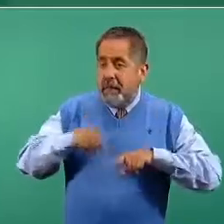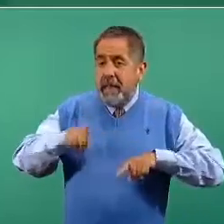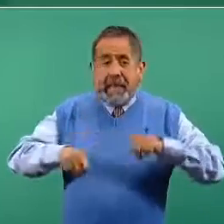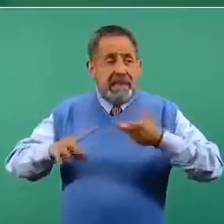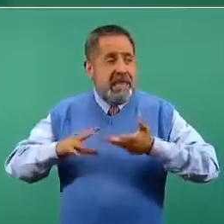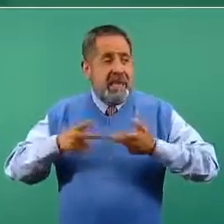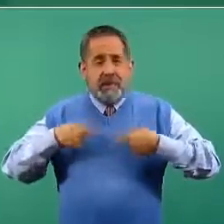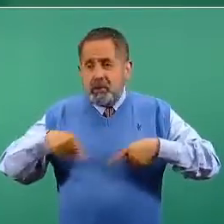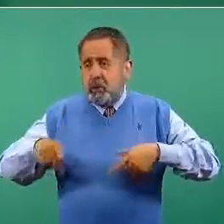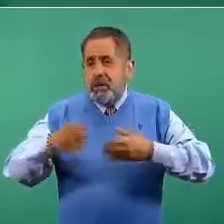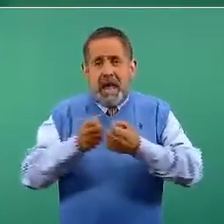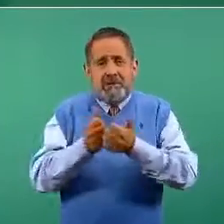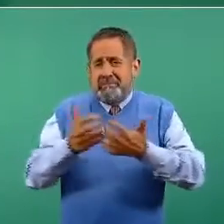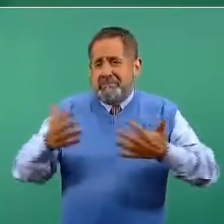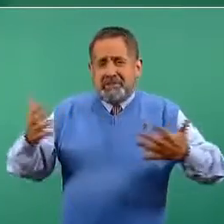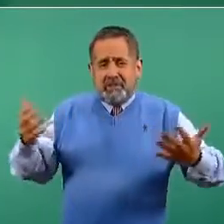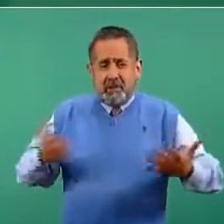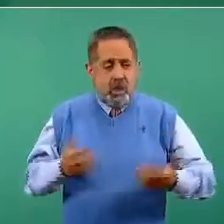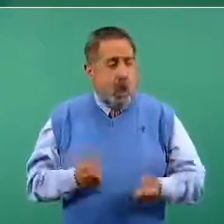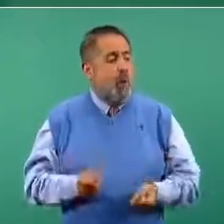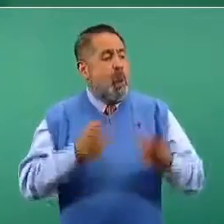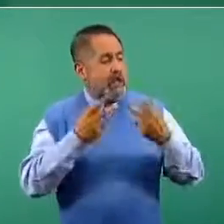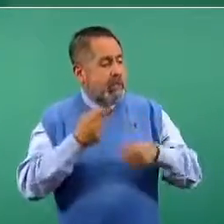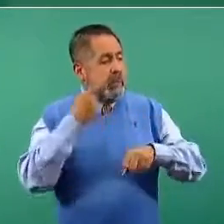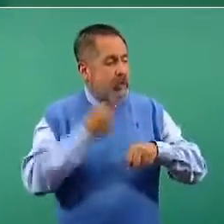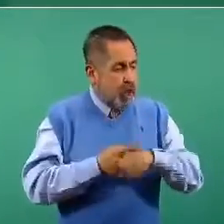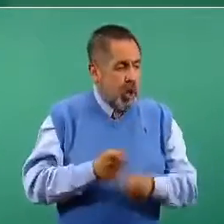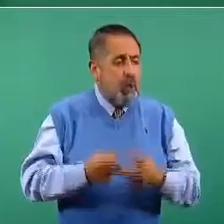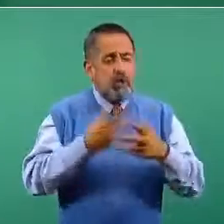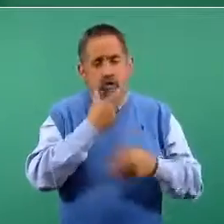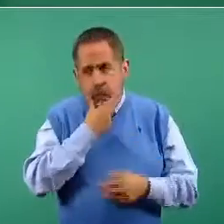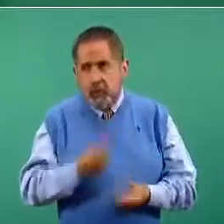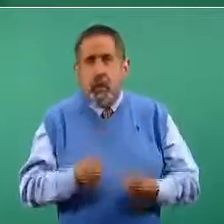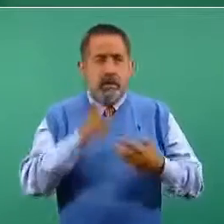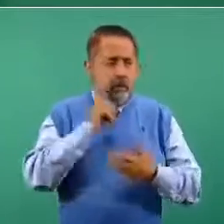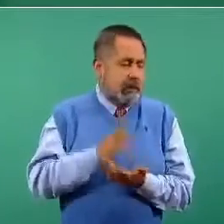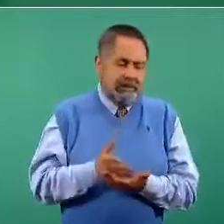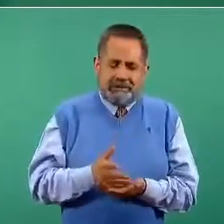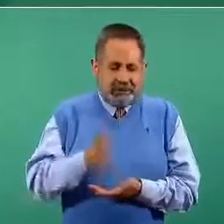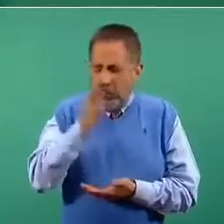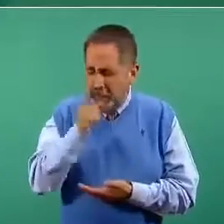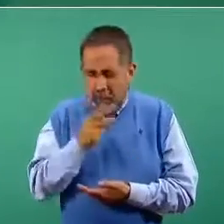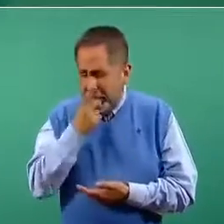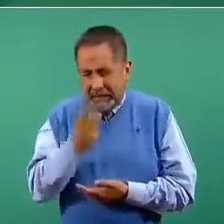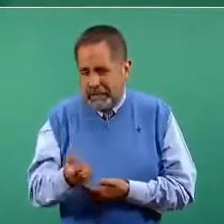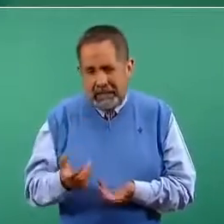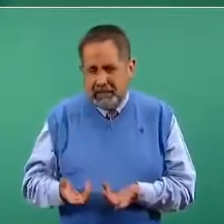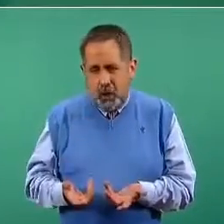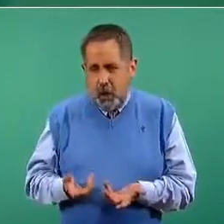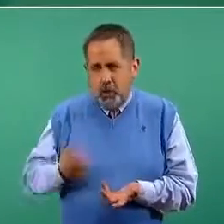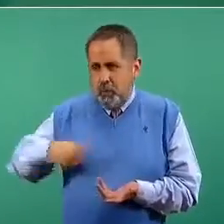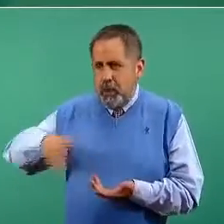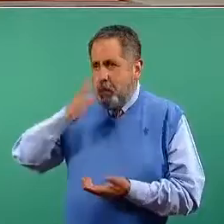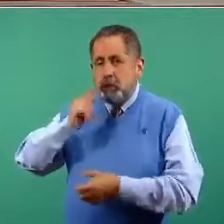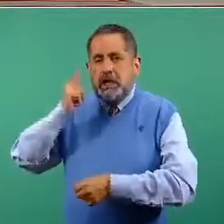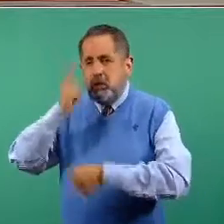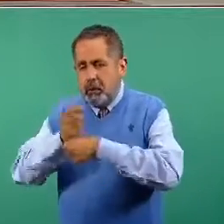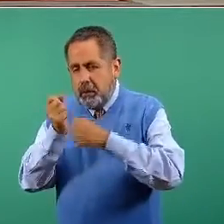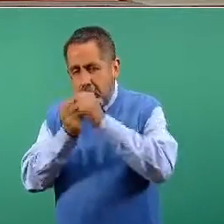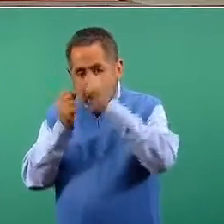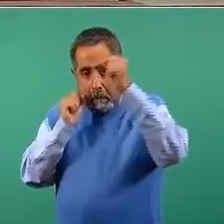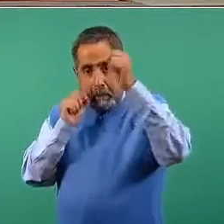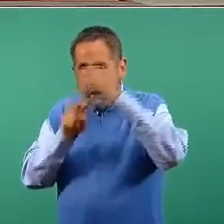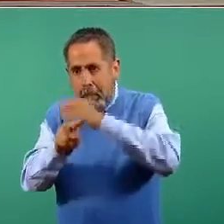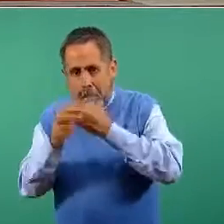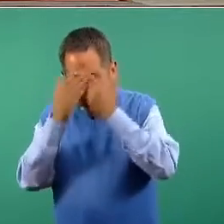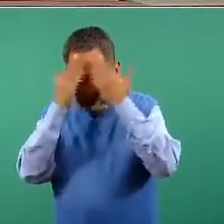máximo, cuántos casos involucraría, cuántos serían mujeres, cuántos hombres, en qué entidades. Entonces, esto escapa de la realidad